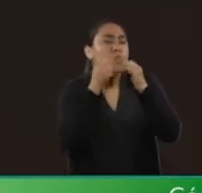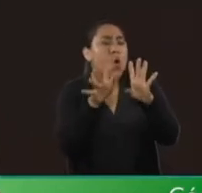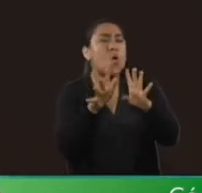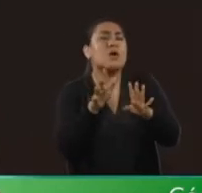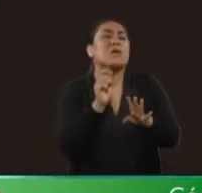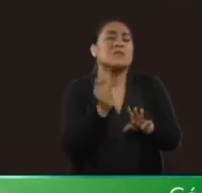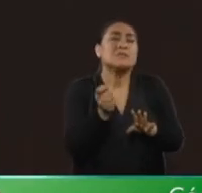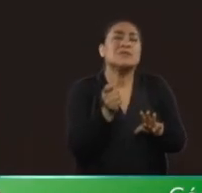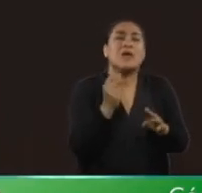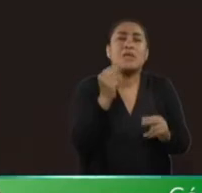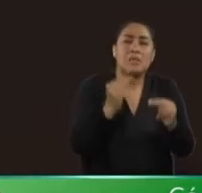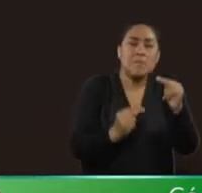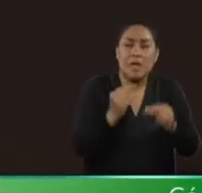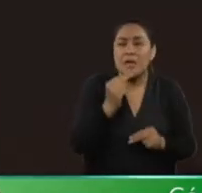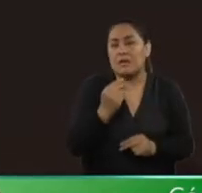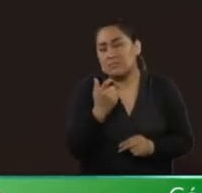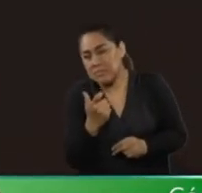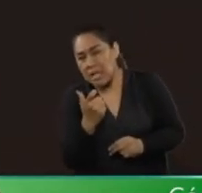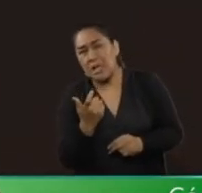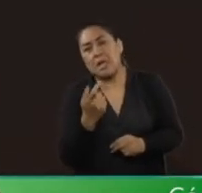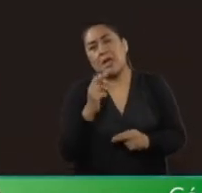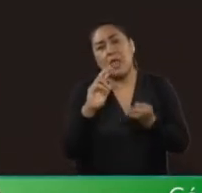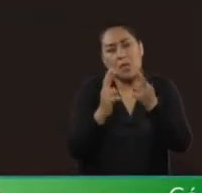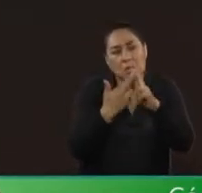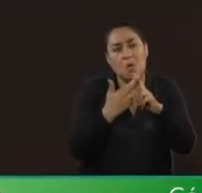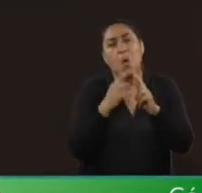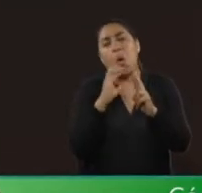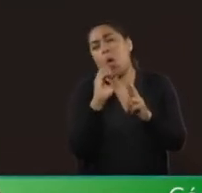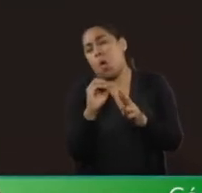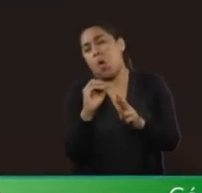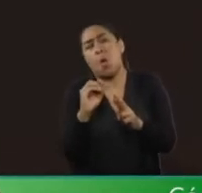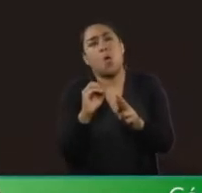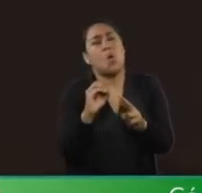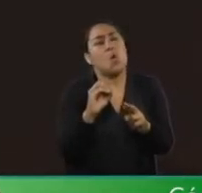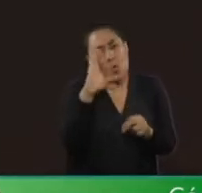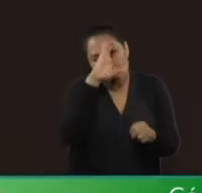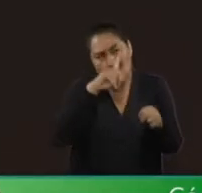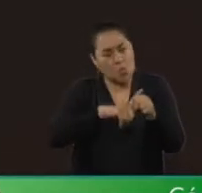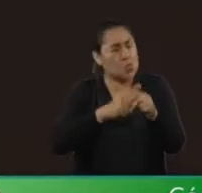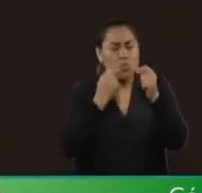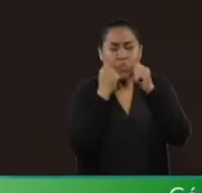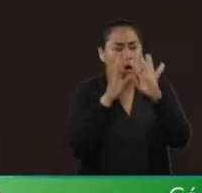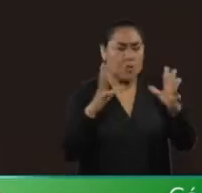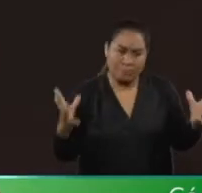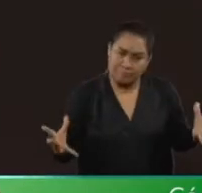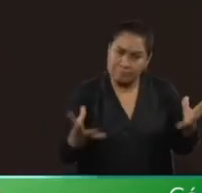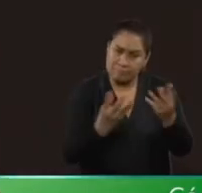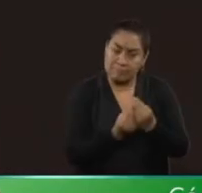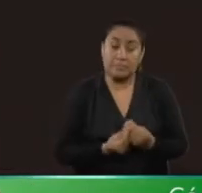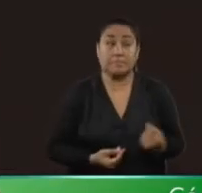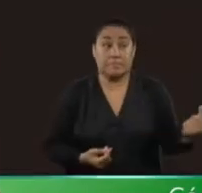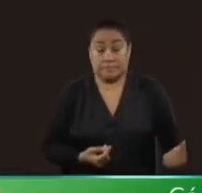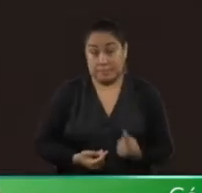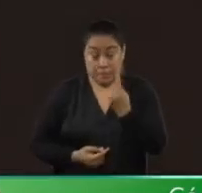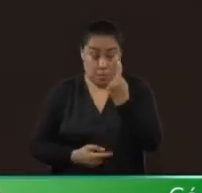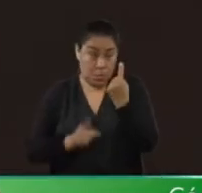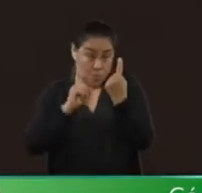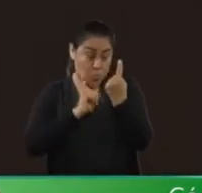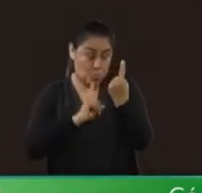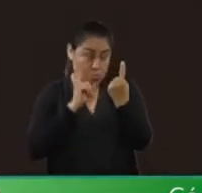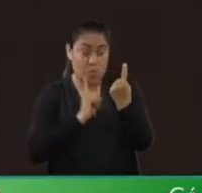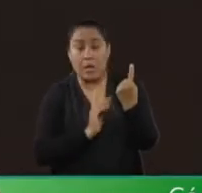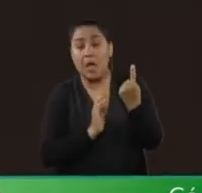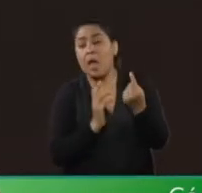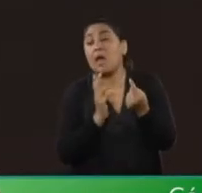social, creencia religiosa o sin pertenecer a distintas etnias culturales. Para una mujer no existen mujeres